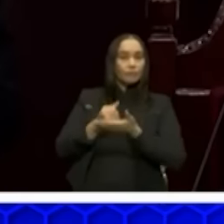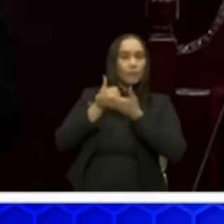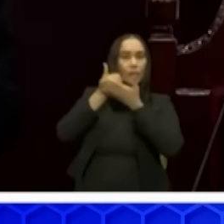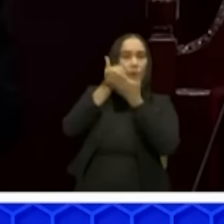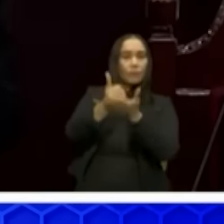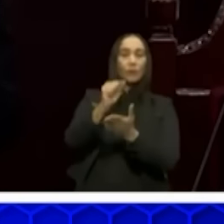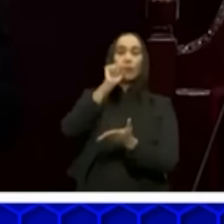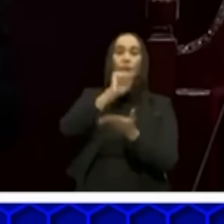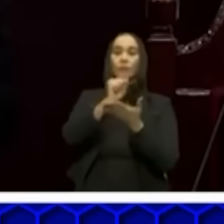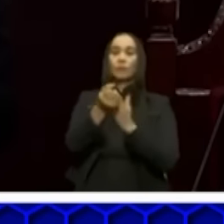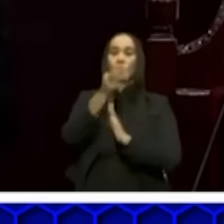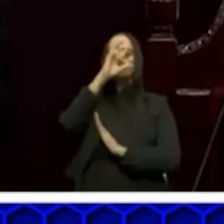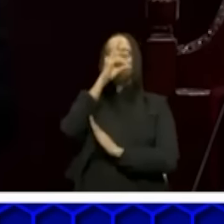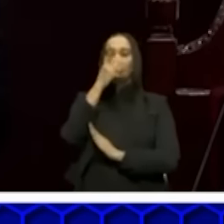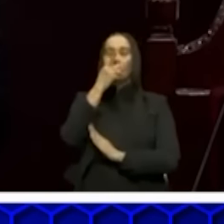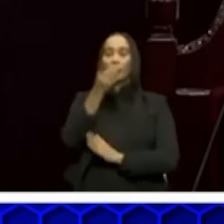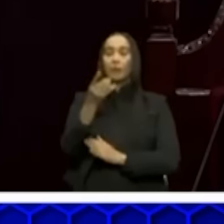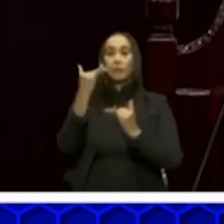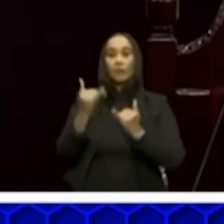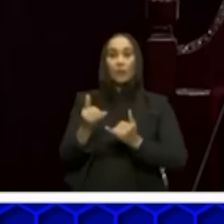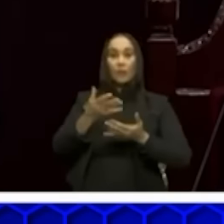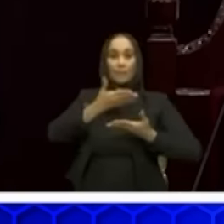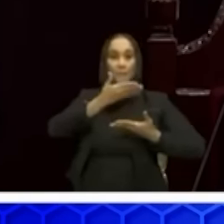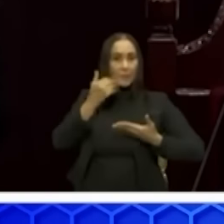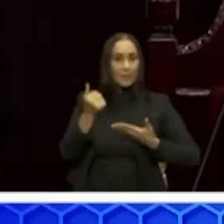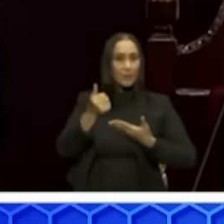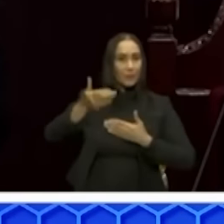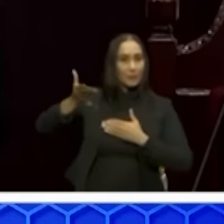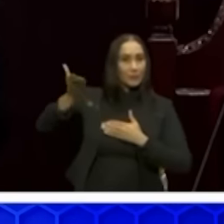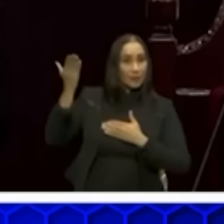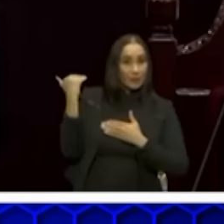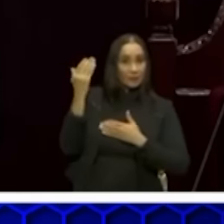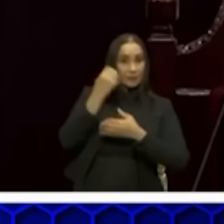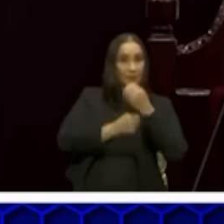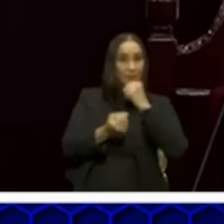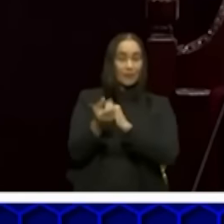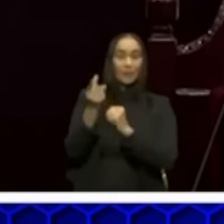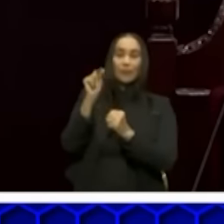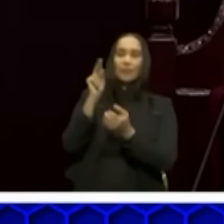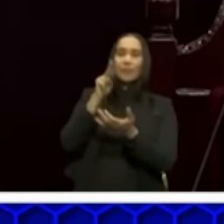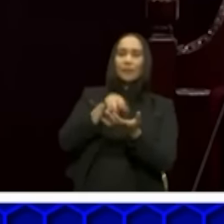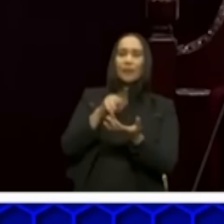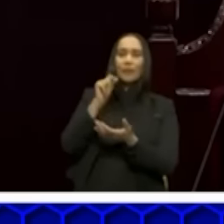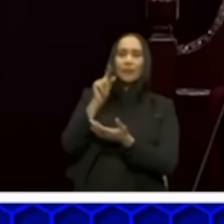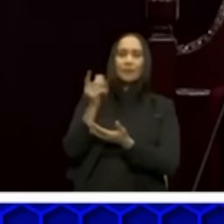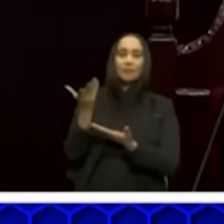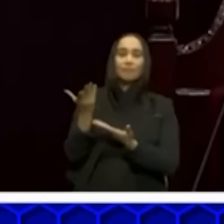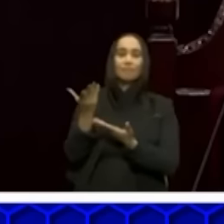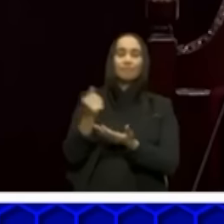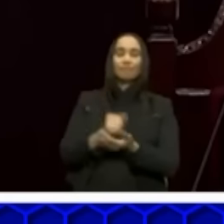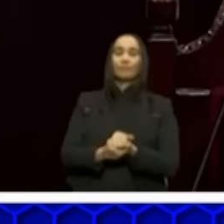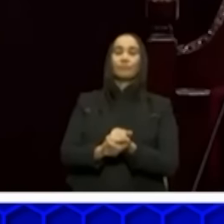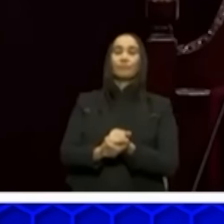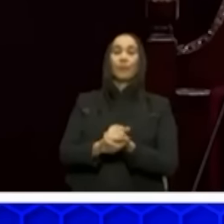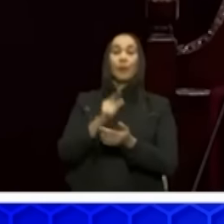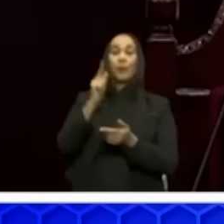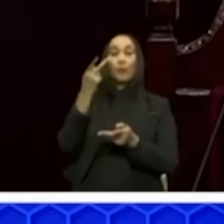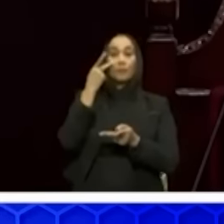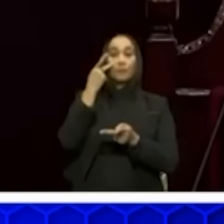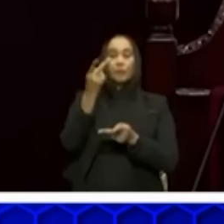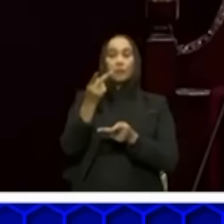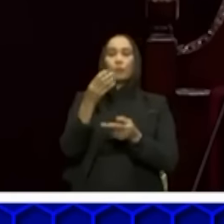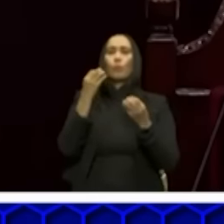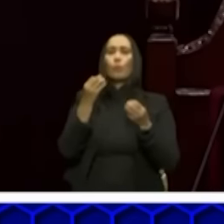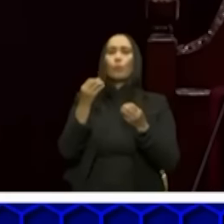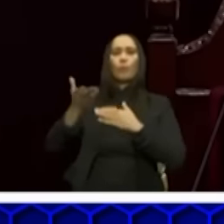que se fueron Lo mismo hizo el prm en el 2020 y de ahí salieron para marcha verde ese día para la plaza de la bandera